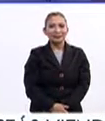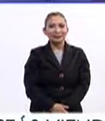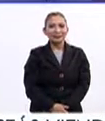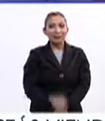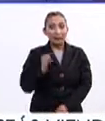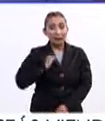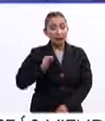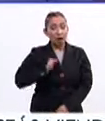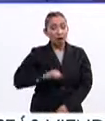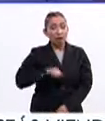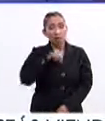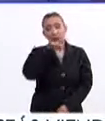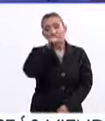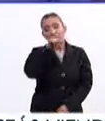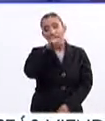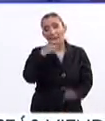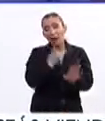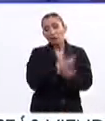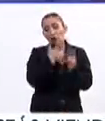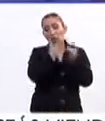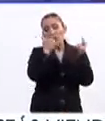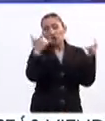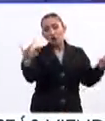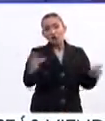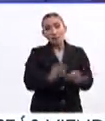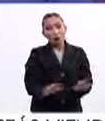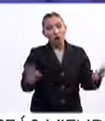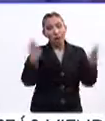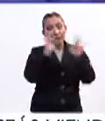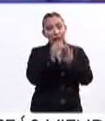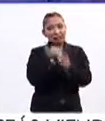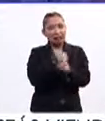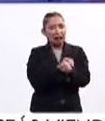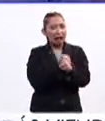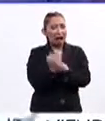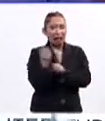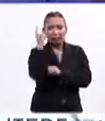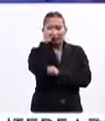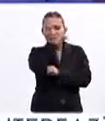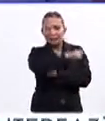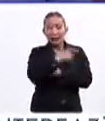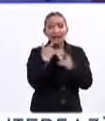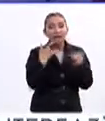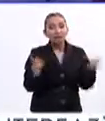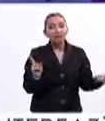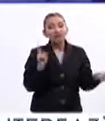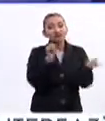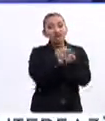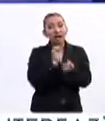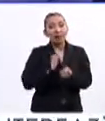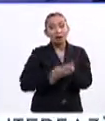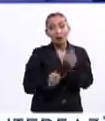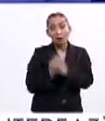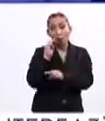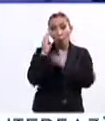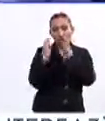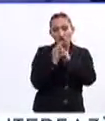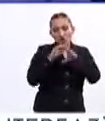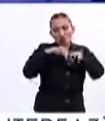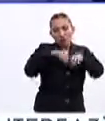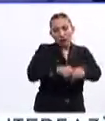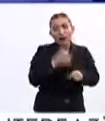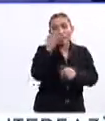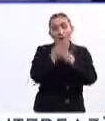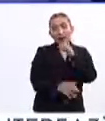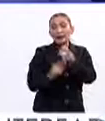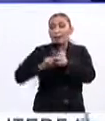En el siglo XVI sucedió uno de los eventos más trascendentes y sangrientos de la historia, el encuentro del viejo y el nuevo mundo que marcó